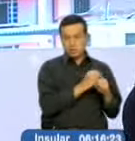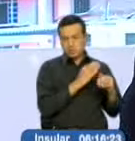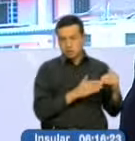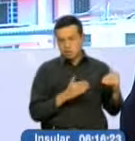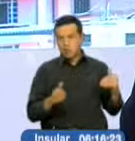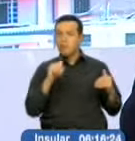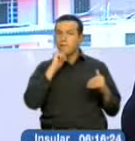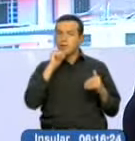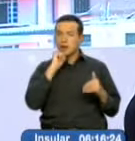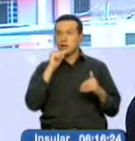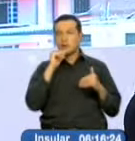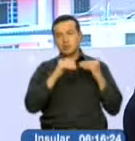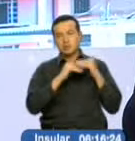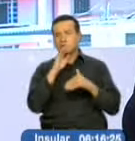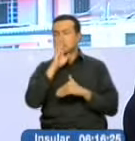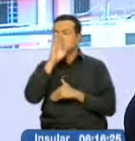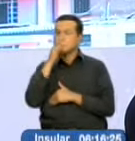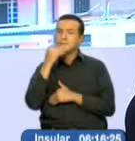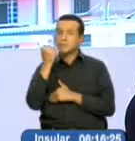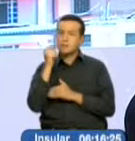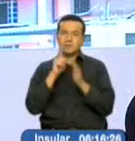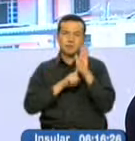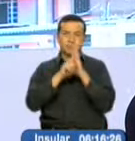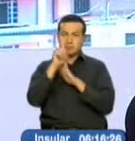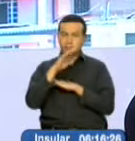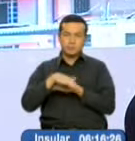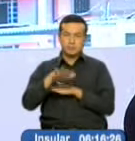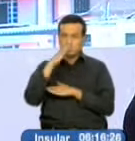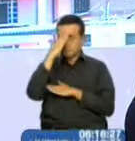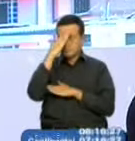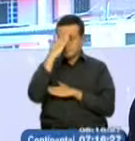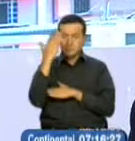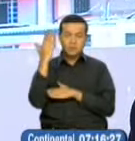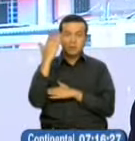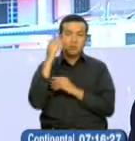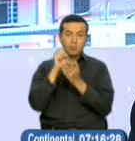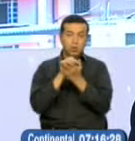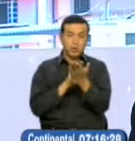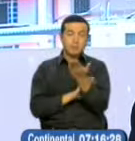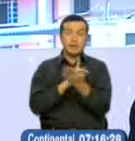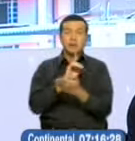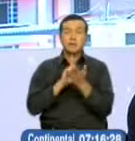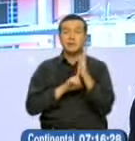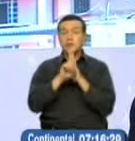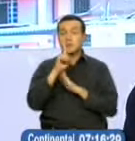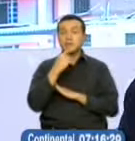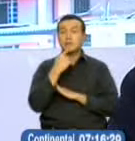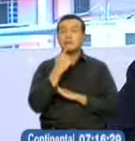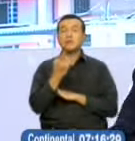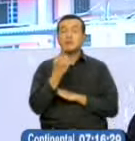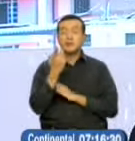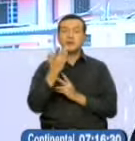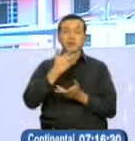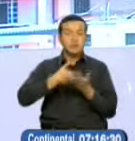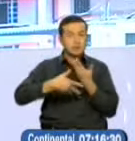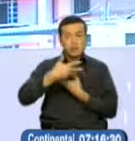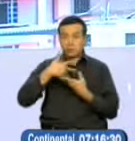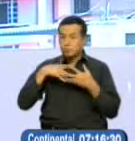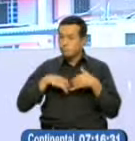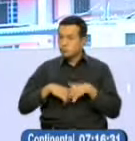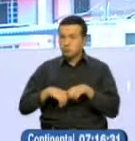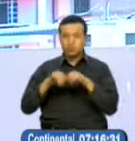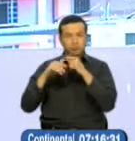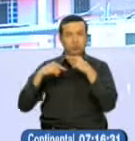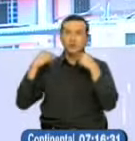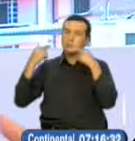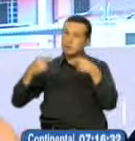Por supuesto, yo creo que siempre se puede mejorar. El desarrollo, los programas de desarrollo son dinámicos y son constantes en el tiempo. Creo